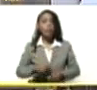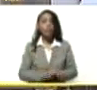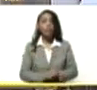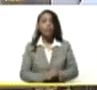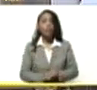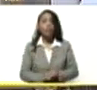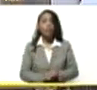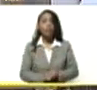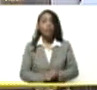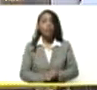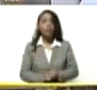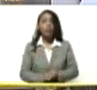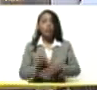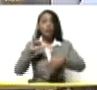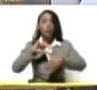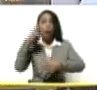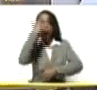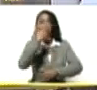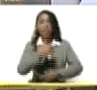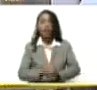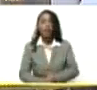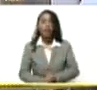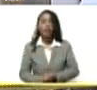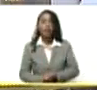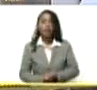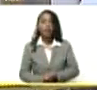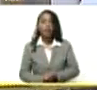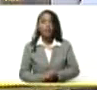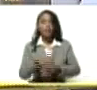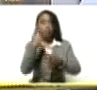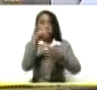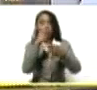en Sudáfrica, en Ciudad del Cabo,